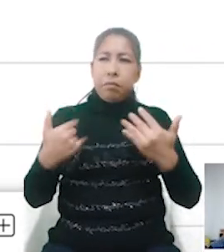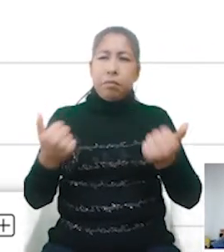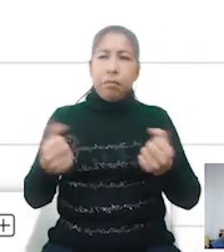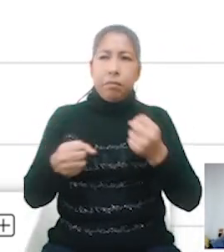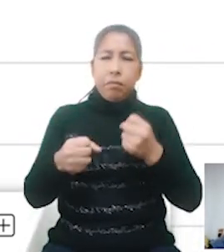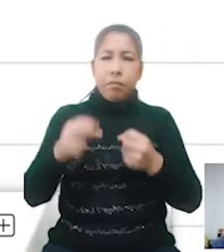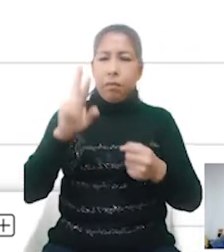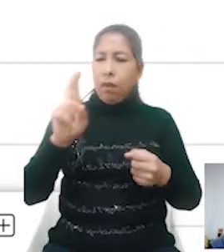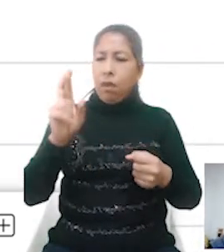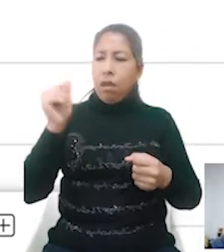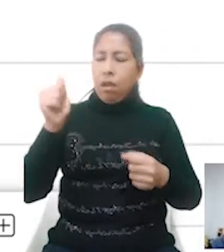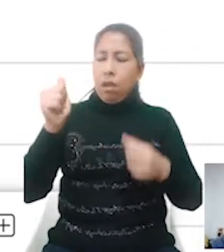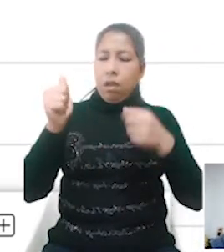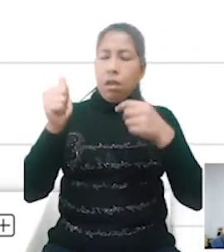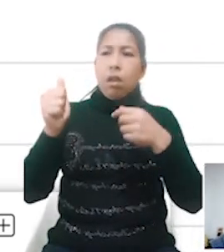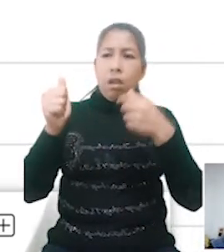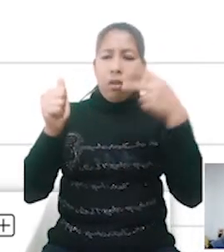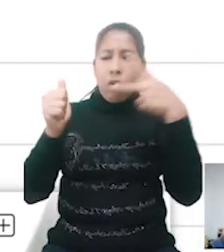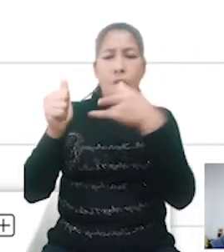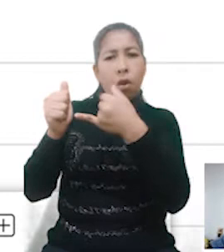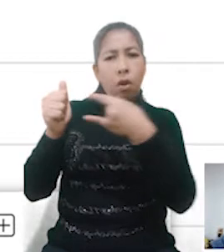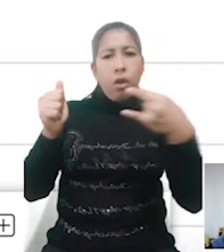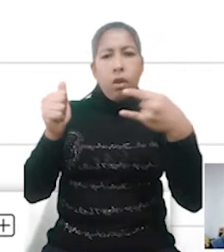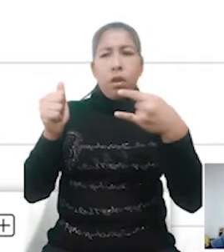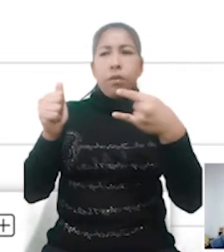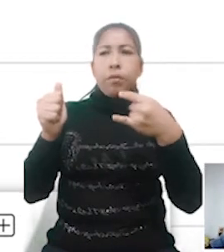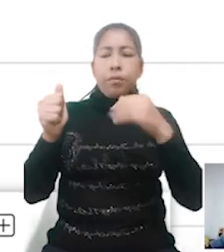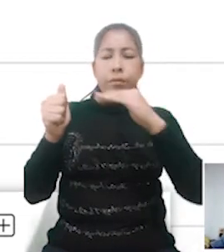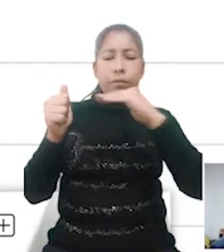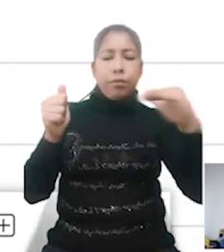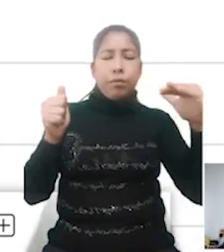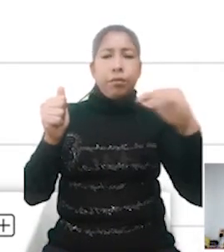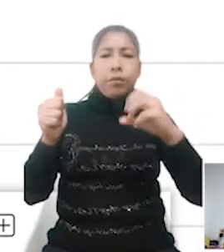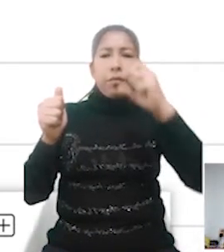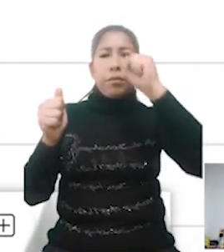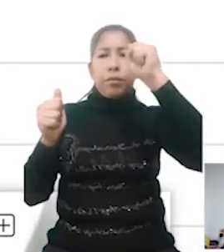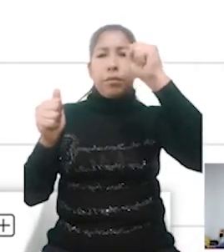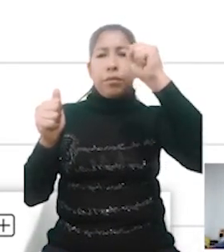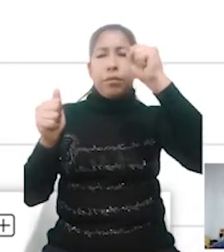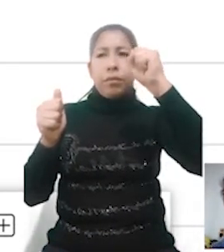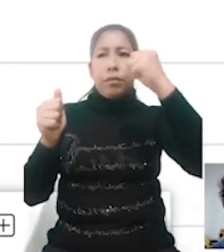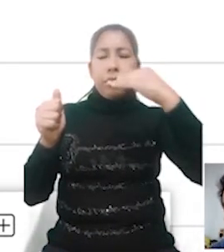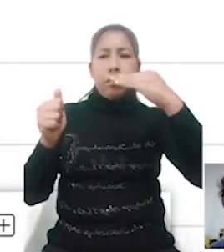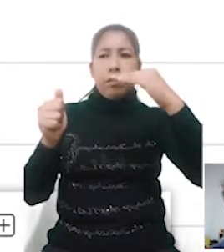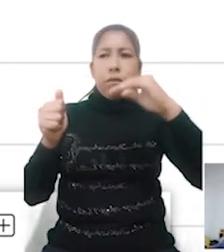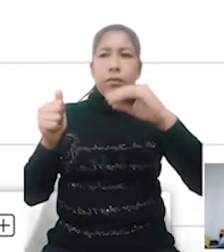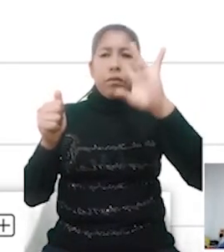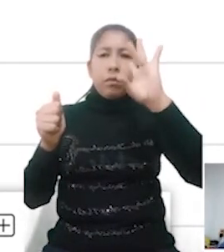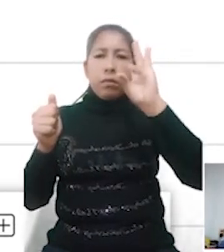péndulo. Anotamos entonces el radio es igual a el arco S, en este